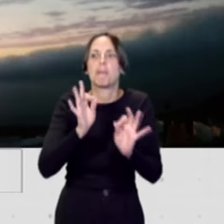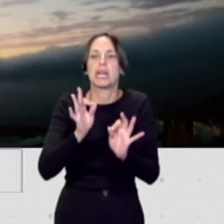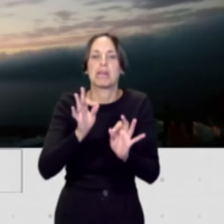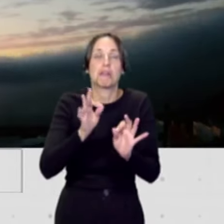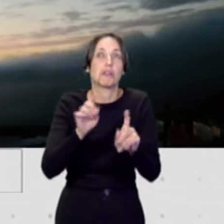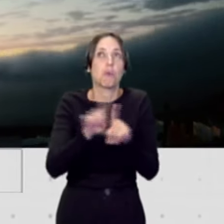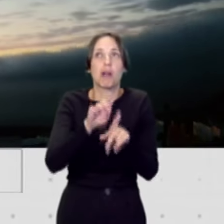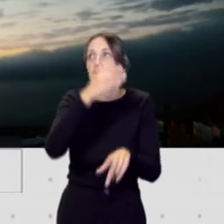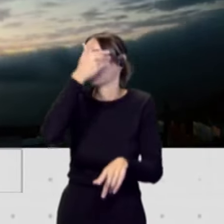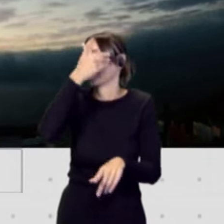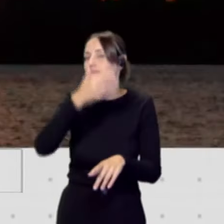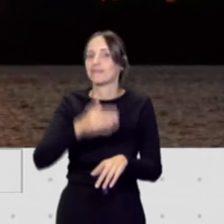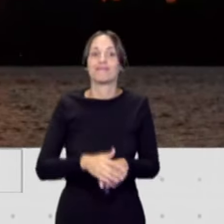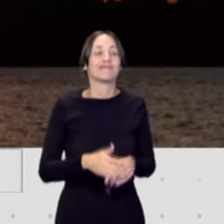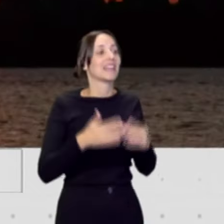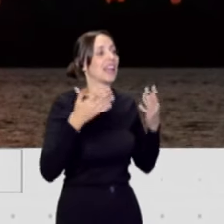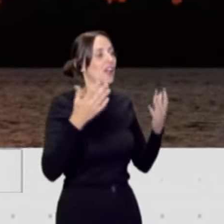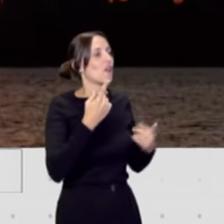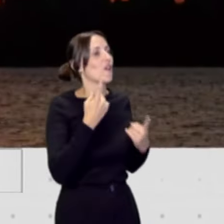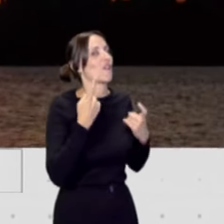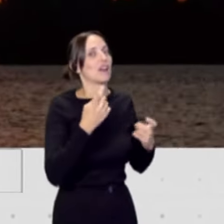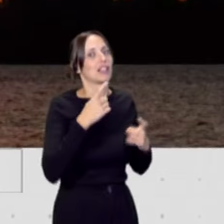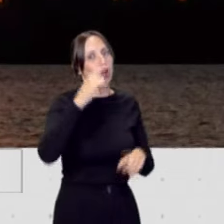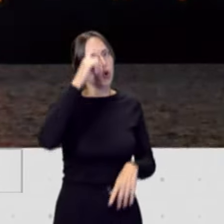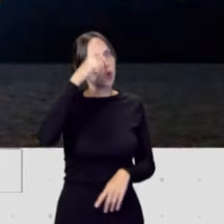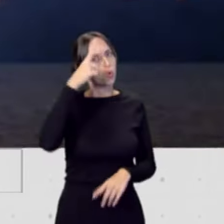que generar una cultura de la prevención y la seguridad acuática.